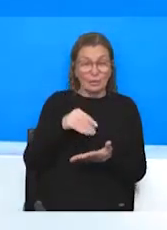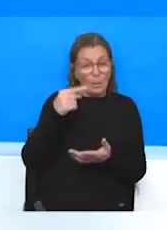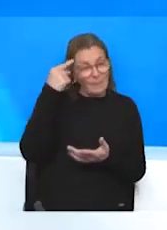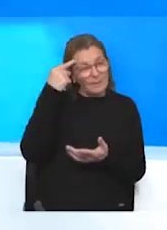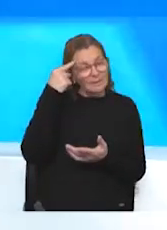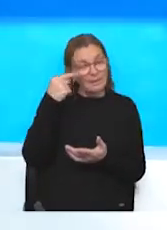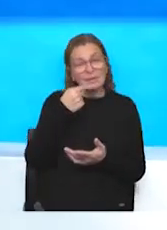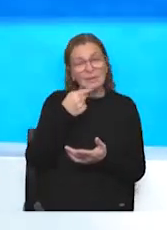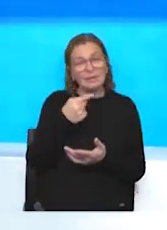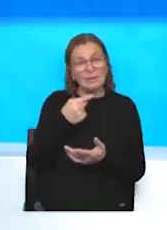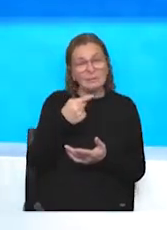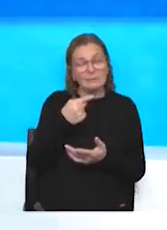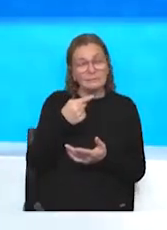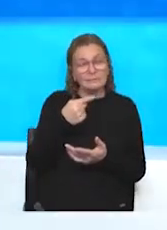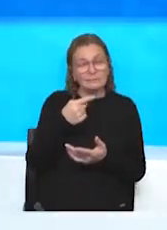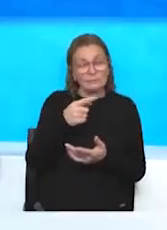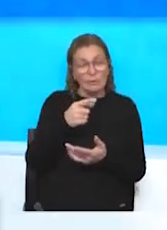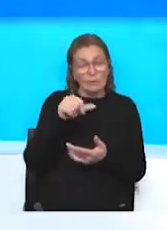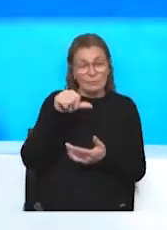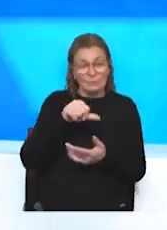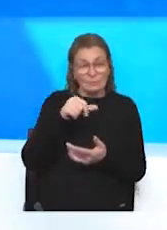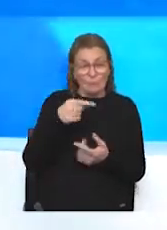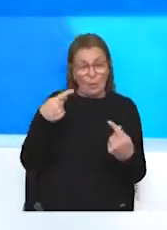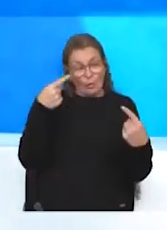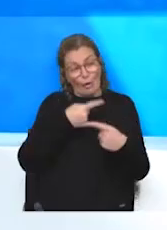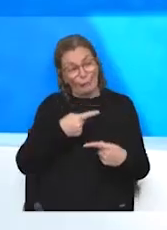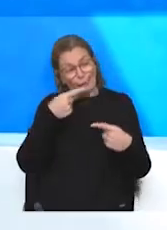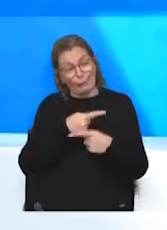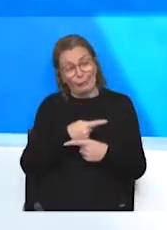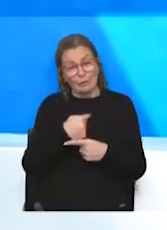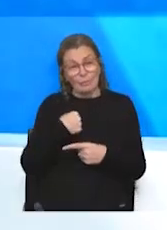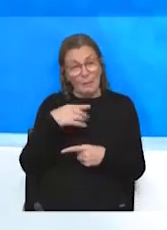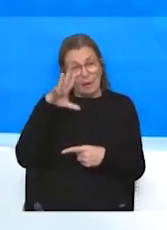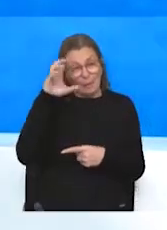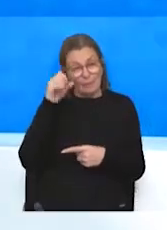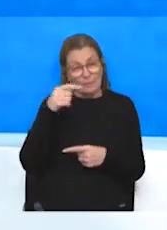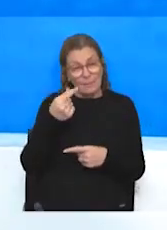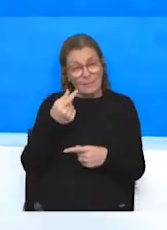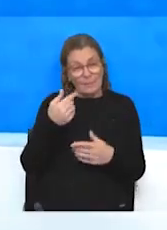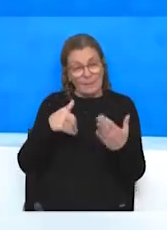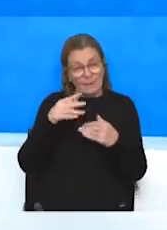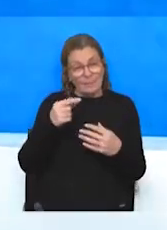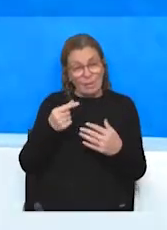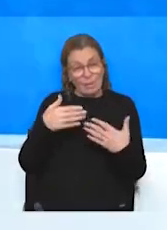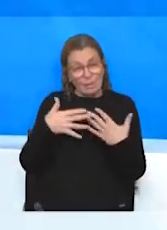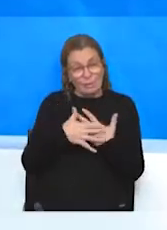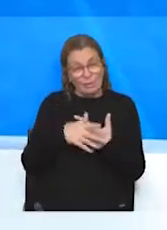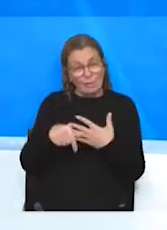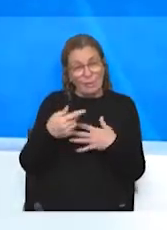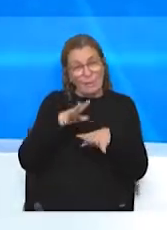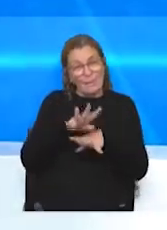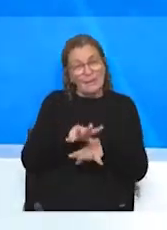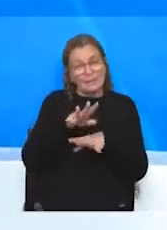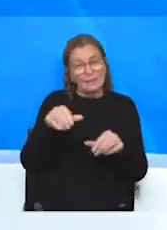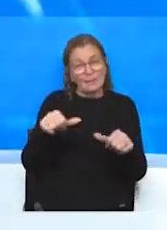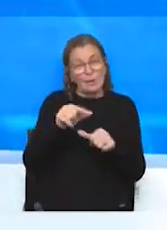y dice de todas las canalladas que fuimos de la que fuimos objeto yo me acuerdo la que más me dolió fue cuando después de la marcha que hicimos que